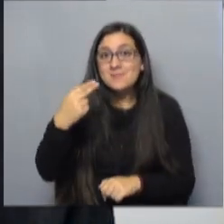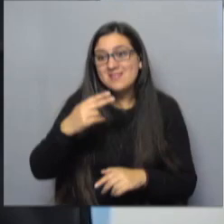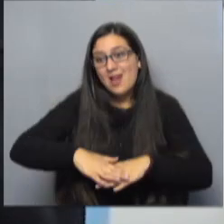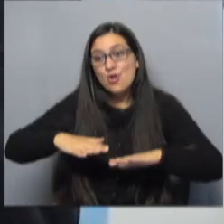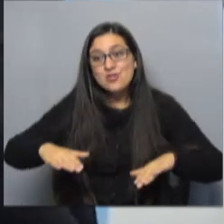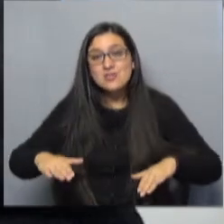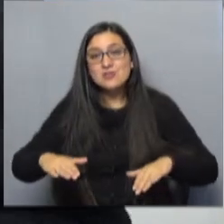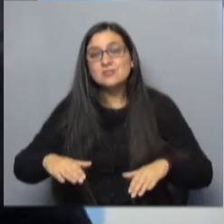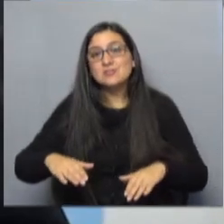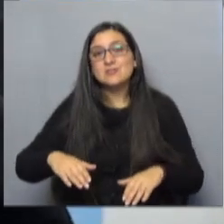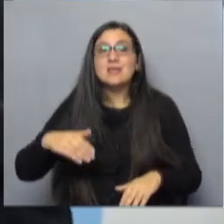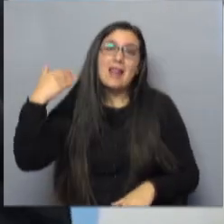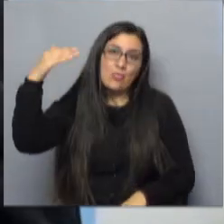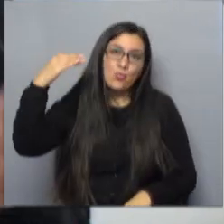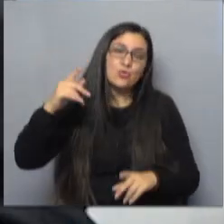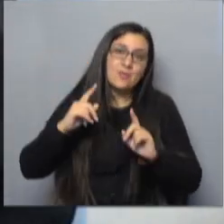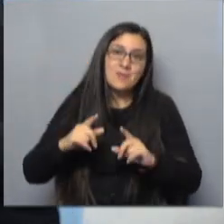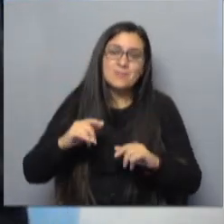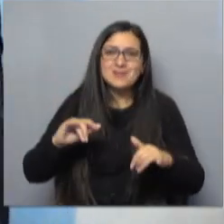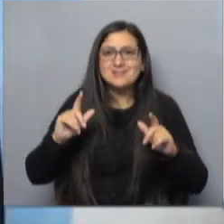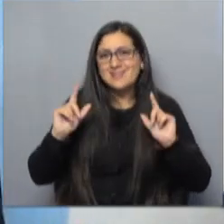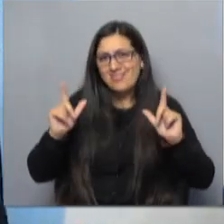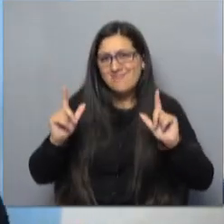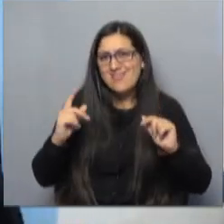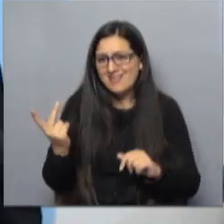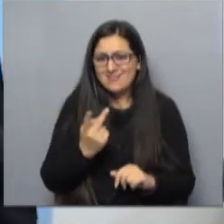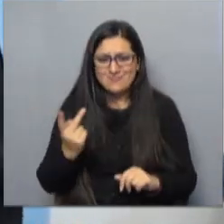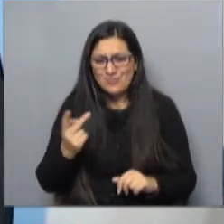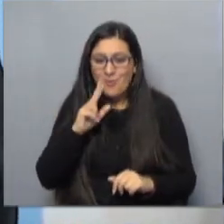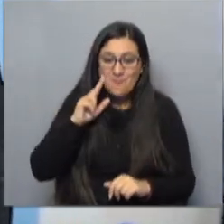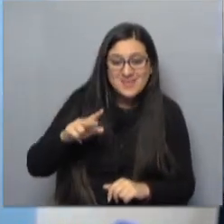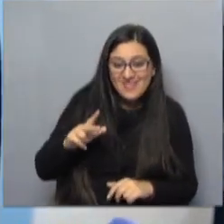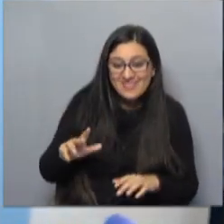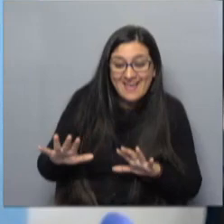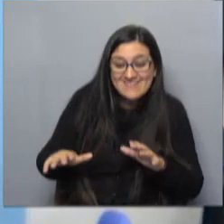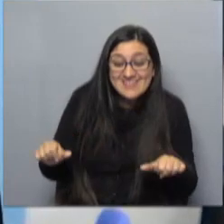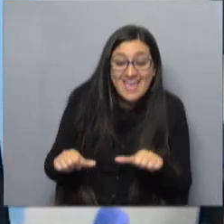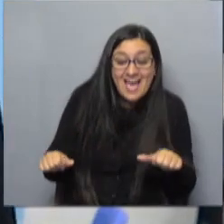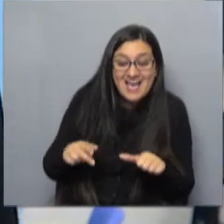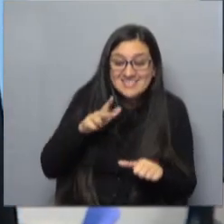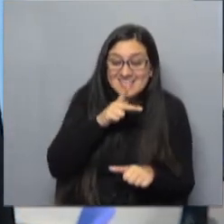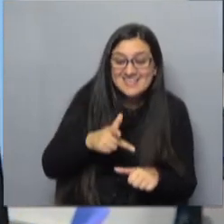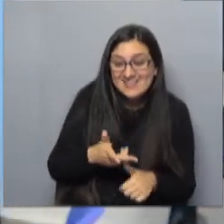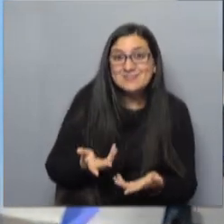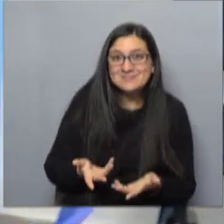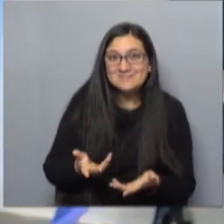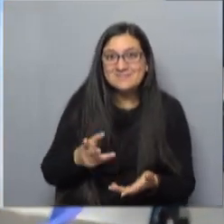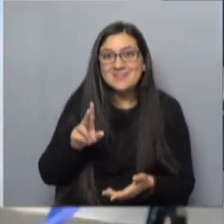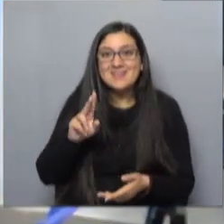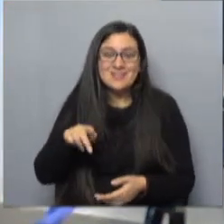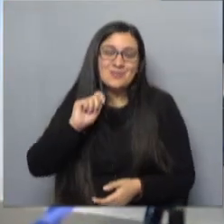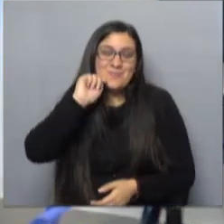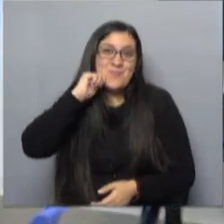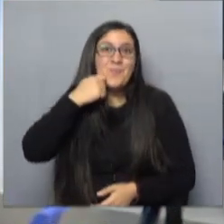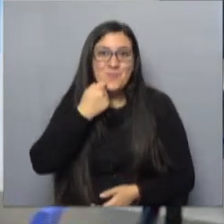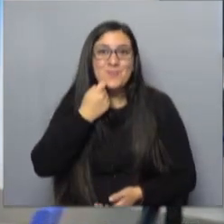niño, tanto al niño como al adulto, porque se divierten mucho los adultos mirando a ver qué pasa, nada, es una